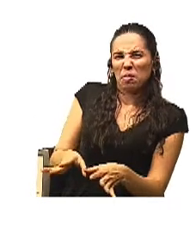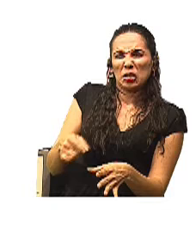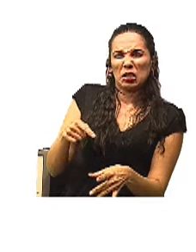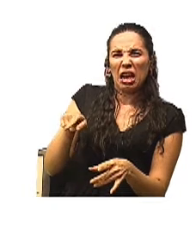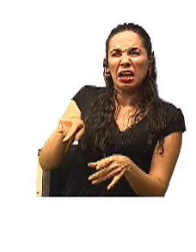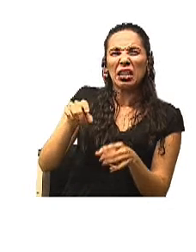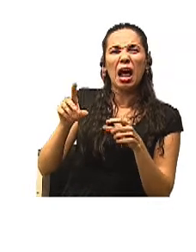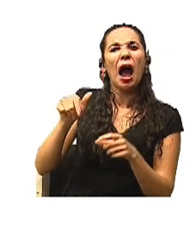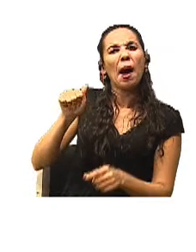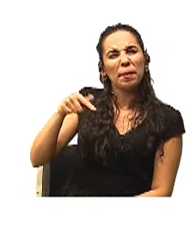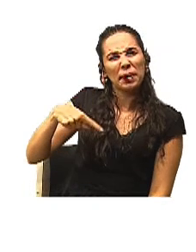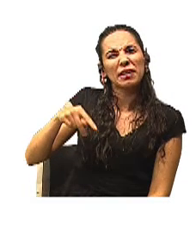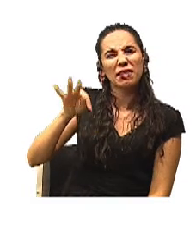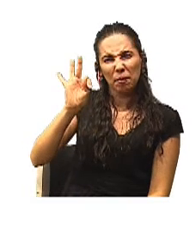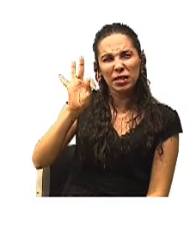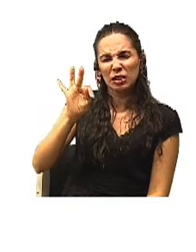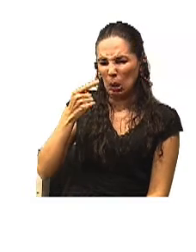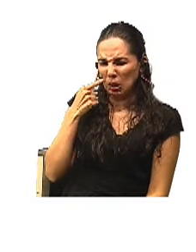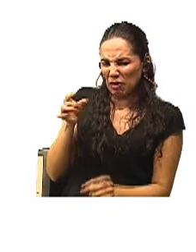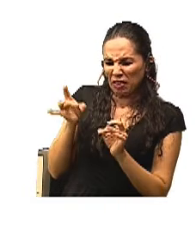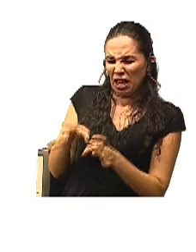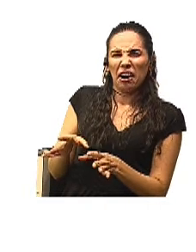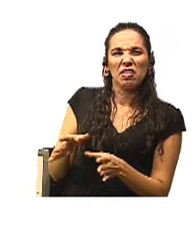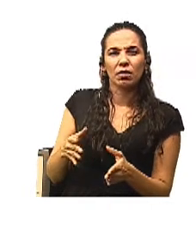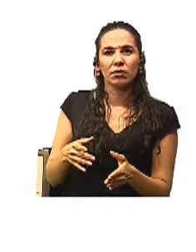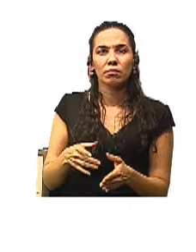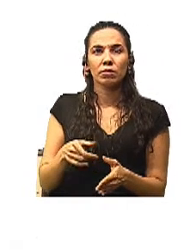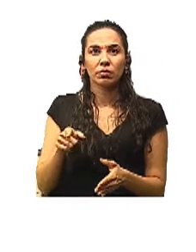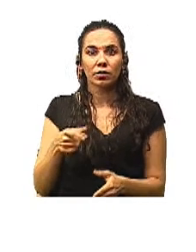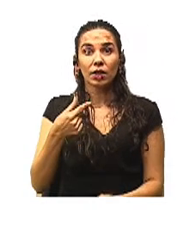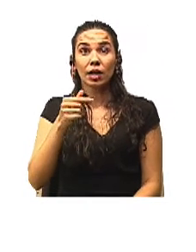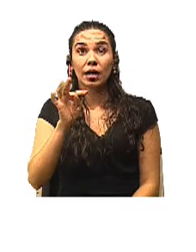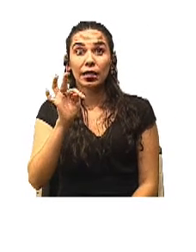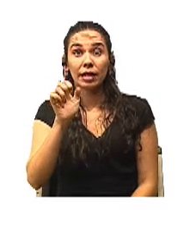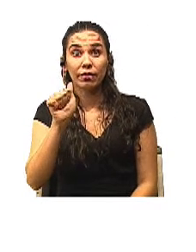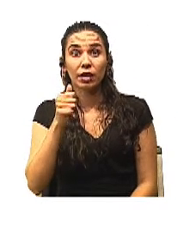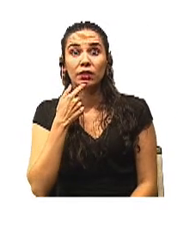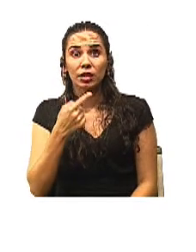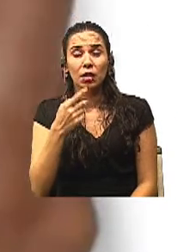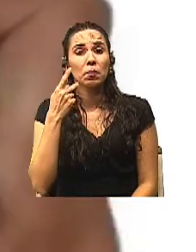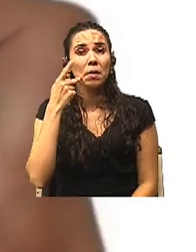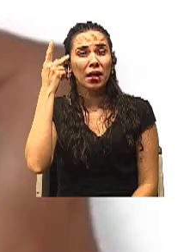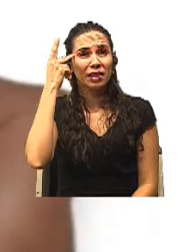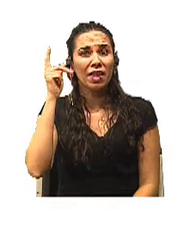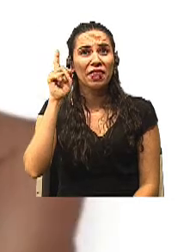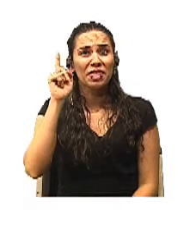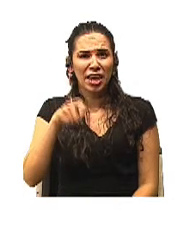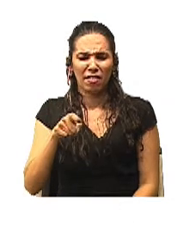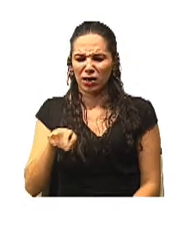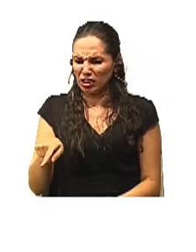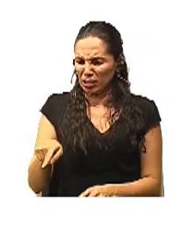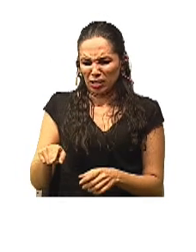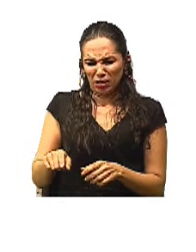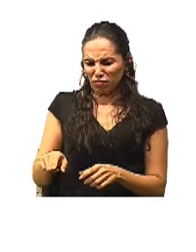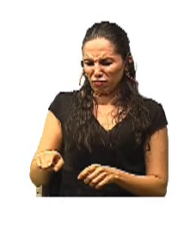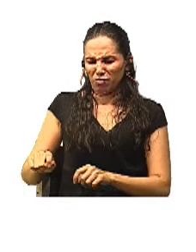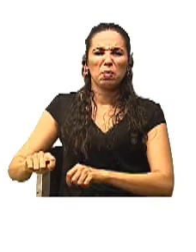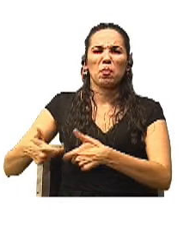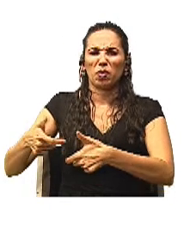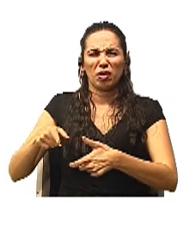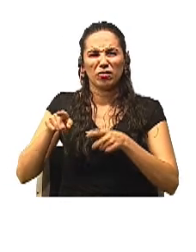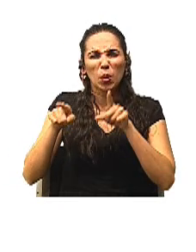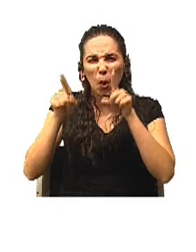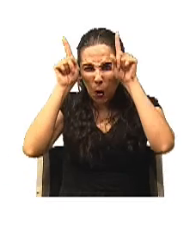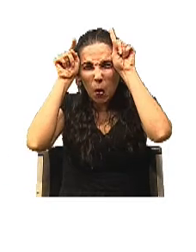el departamento. Después de todo este escándalo, Greta le dice a sus padres que se tienen que deshacer de Gregorio lo antes posible, o